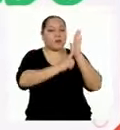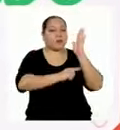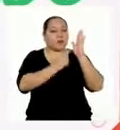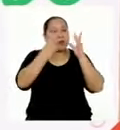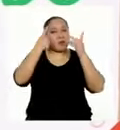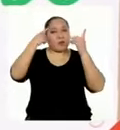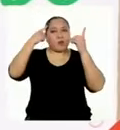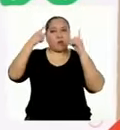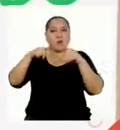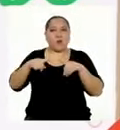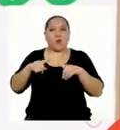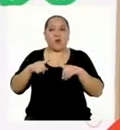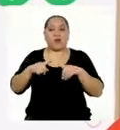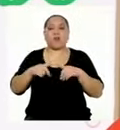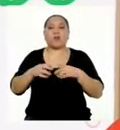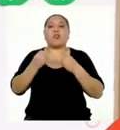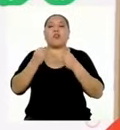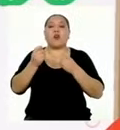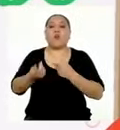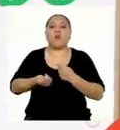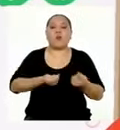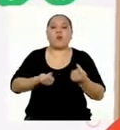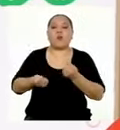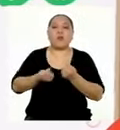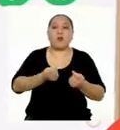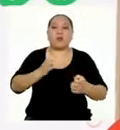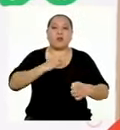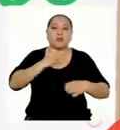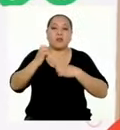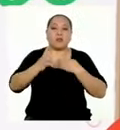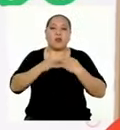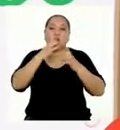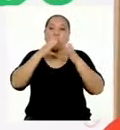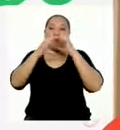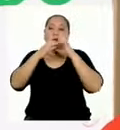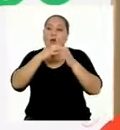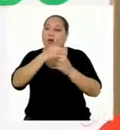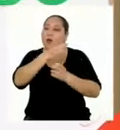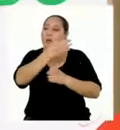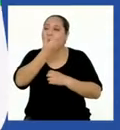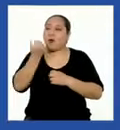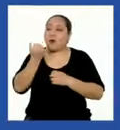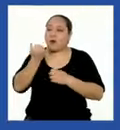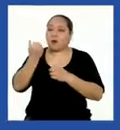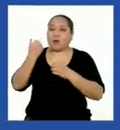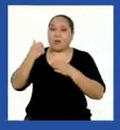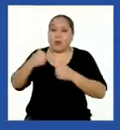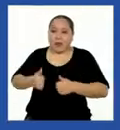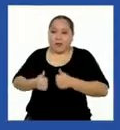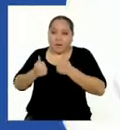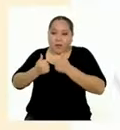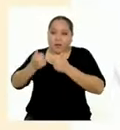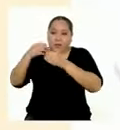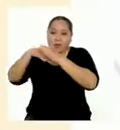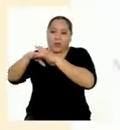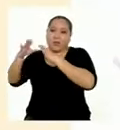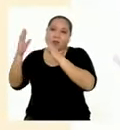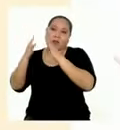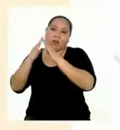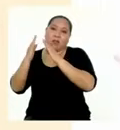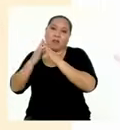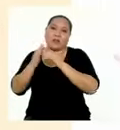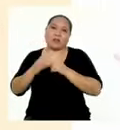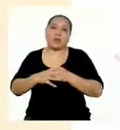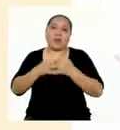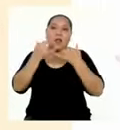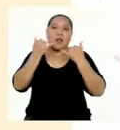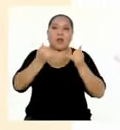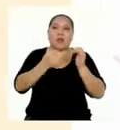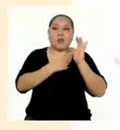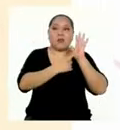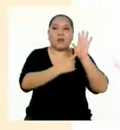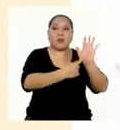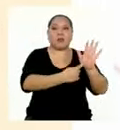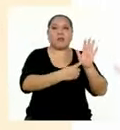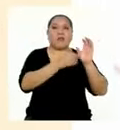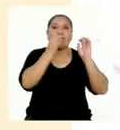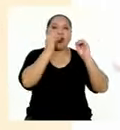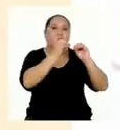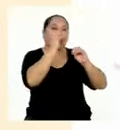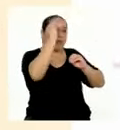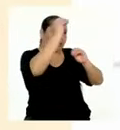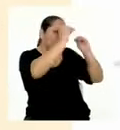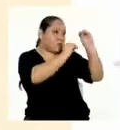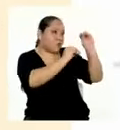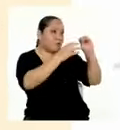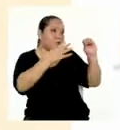para autorregular nuestras emociones y comunicarnos mejor en nuestra convivencia en el hogar. Ahora les muestro cómo